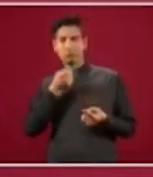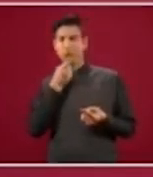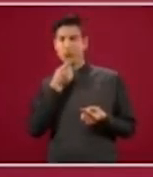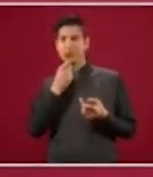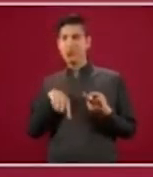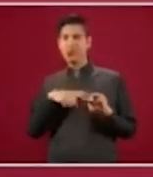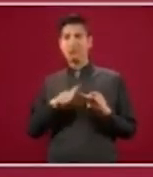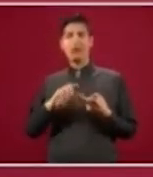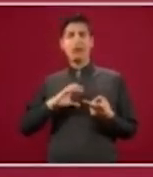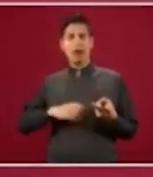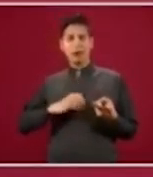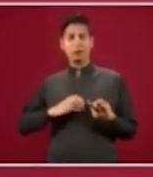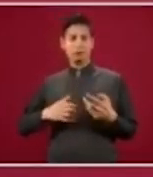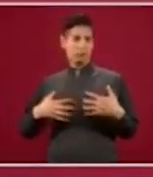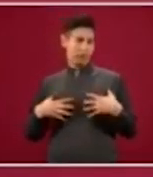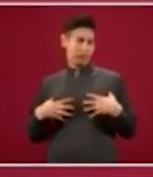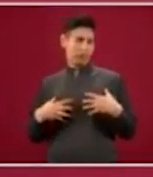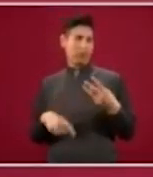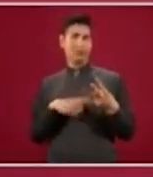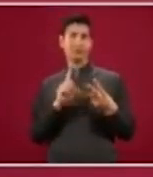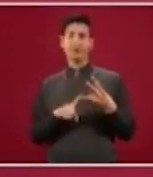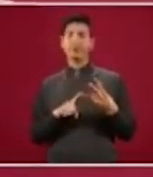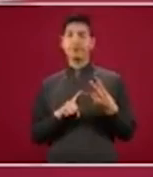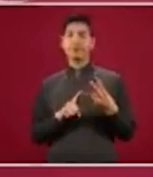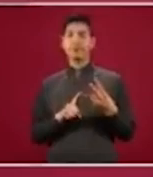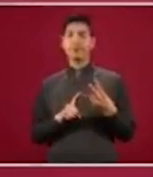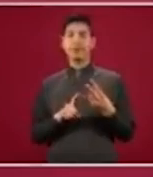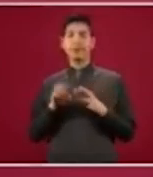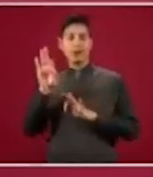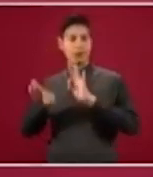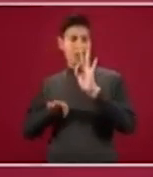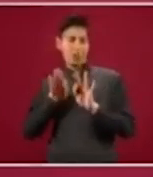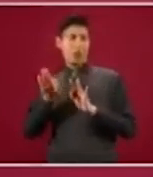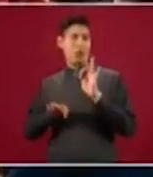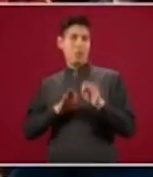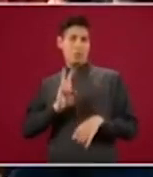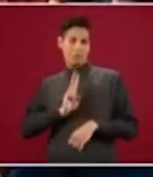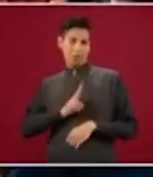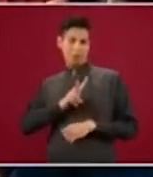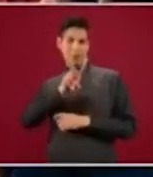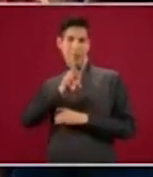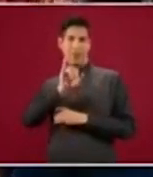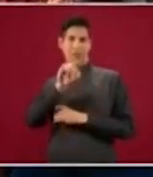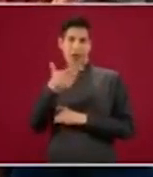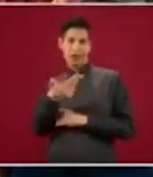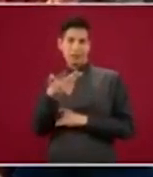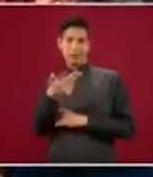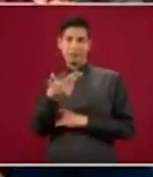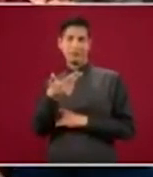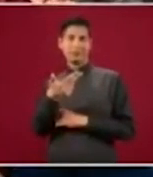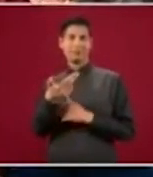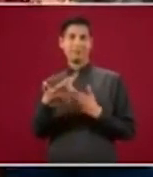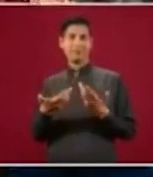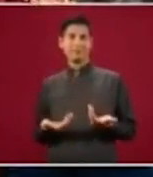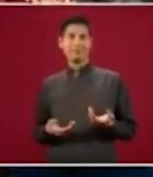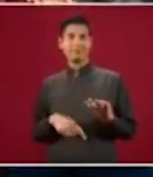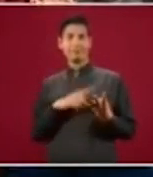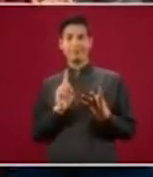Popular pagaba por 66 enfermedades de alto costo. Estas 66